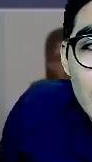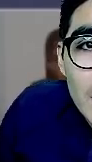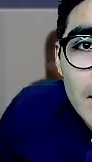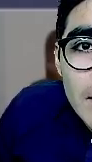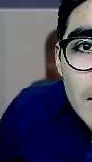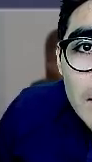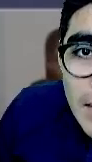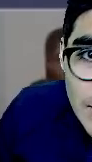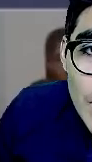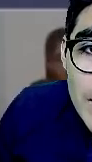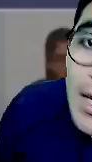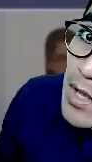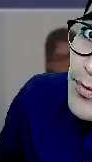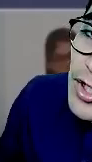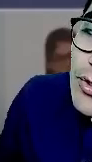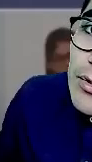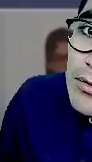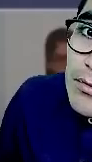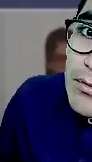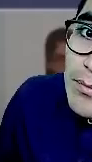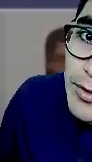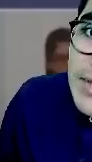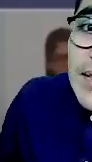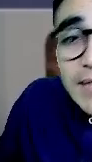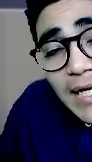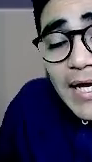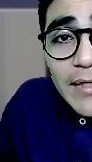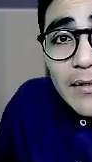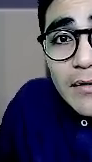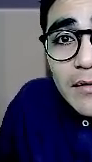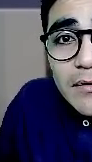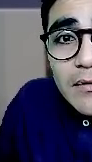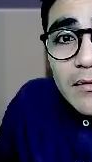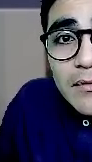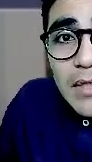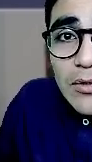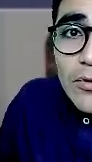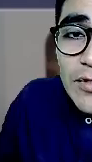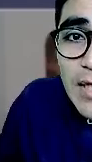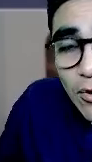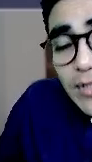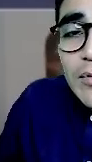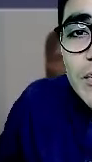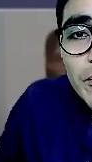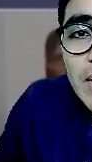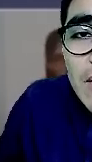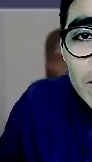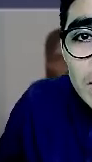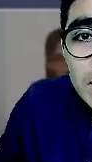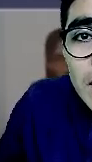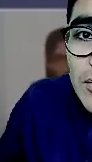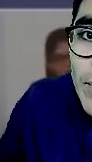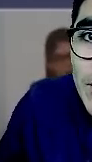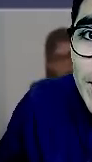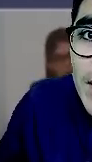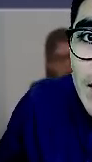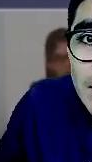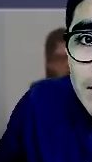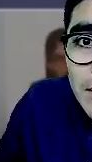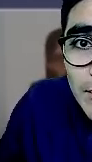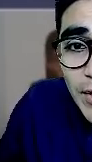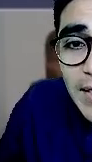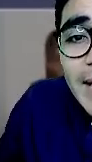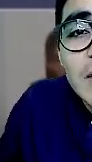mayoría de la ciudadanía. Digo, porque si están ahí, tanto los senadores como diputados, en su